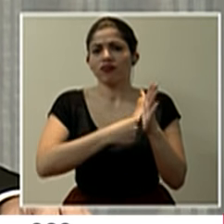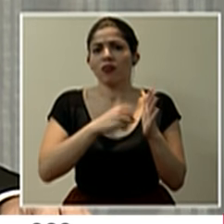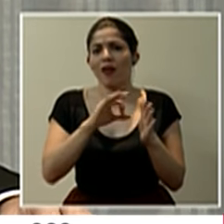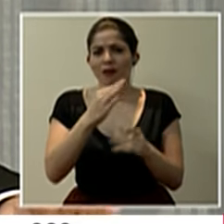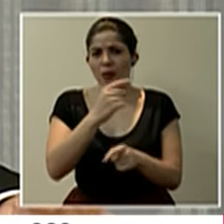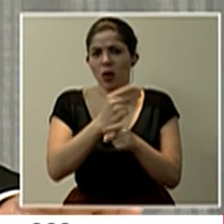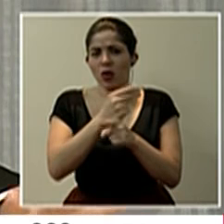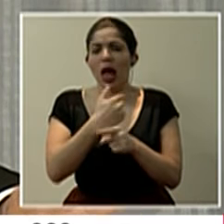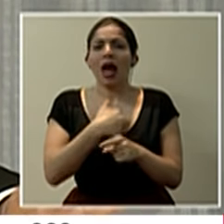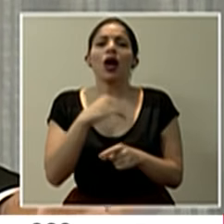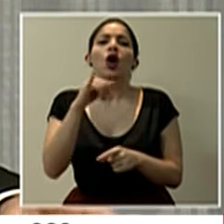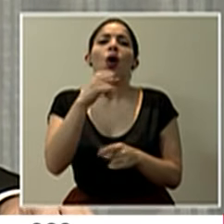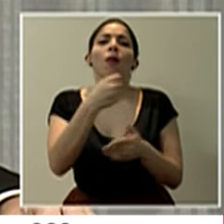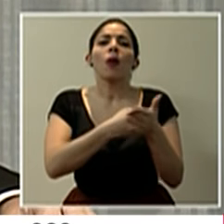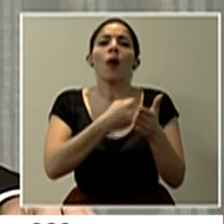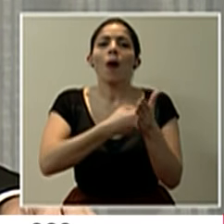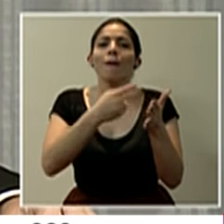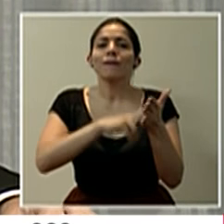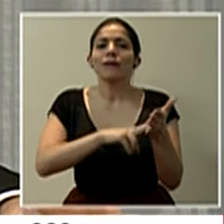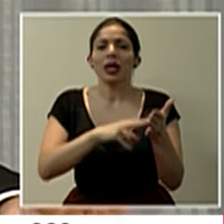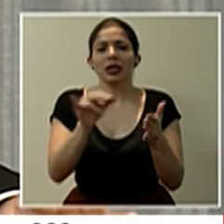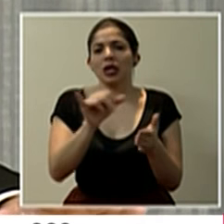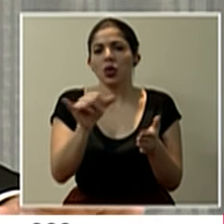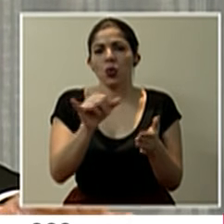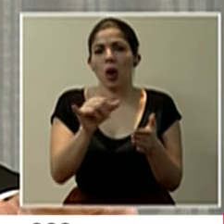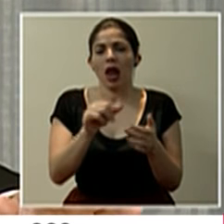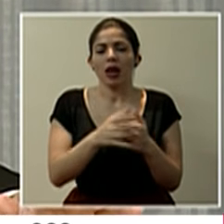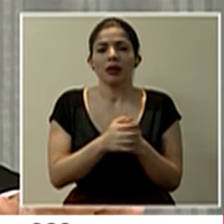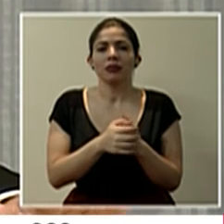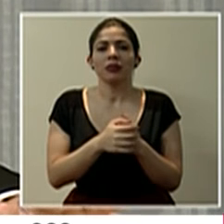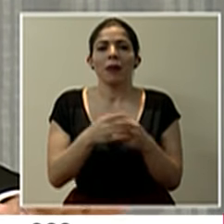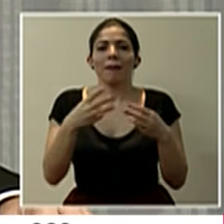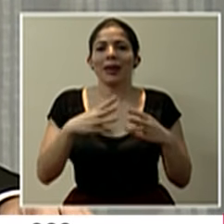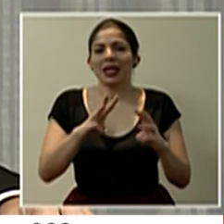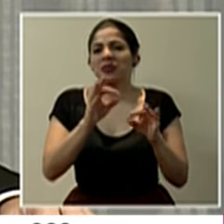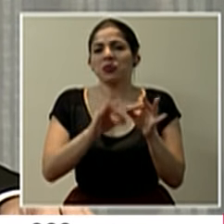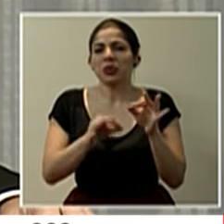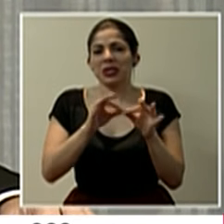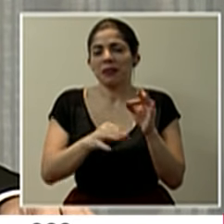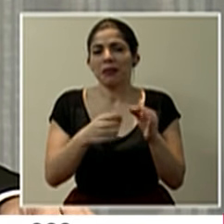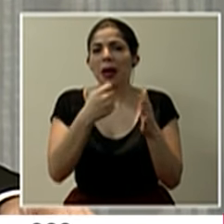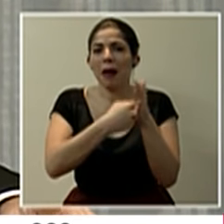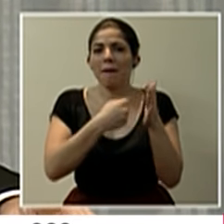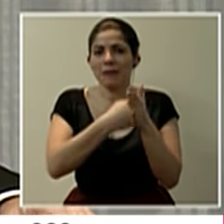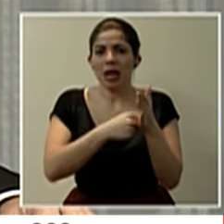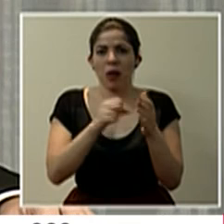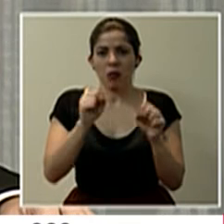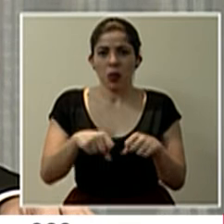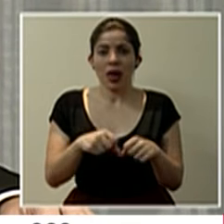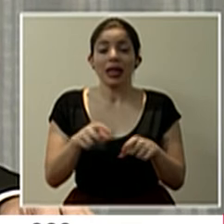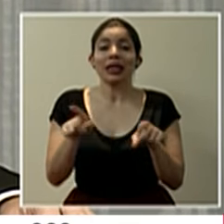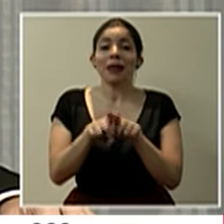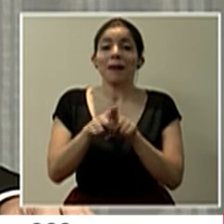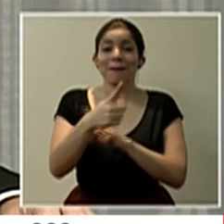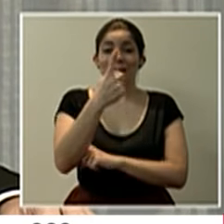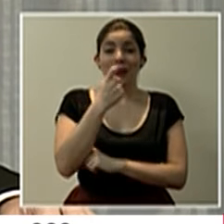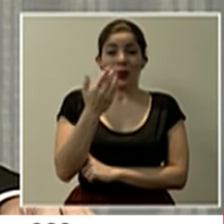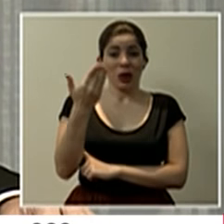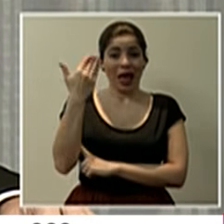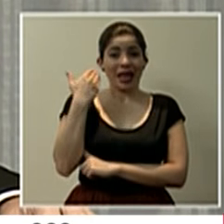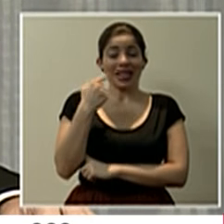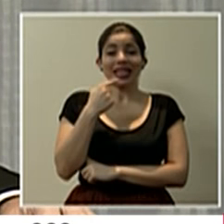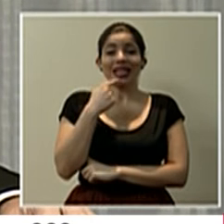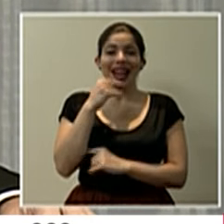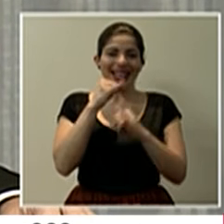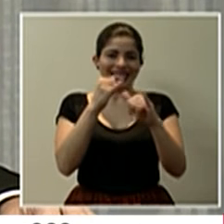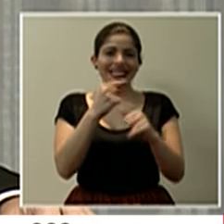que corresponde. Es como impugnar un parte. Es una metodología igual, es una metodología sencilla. Y esto hay que verlo. También respecto a la pregunta anterior de